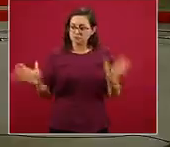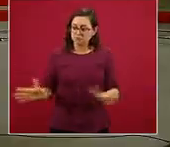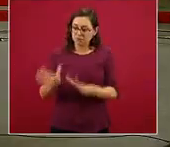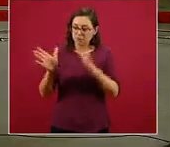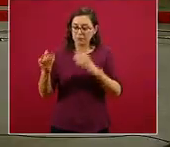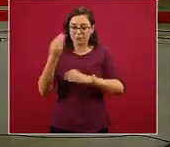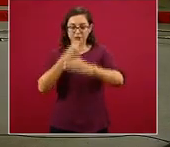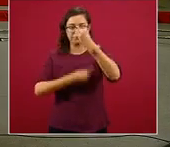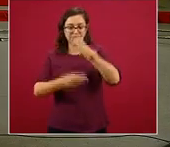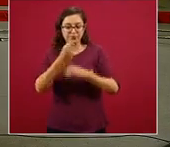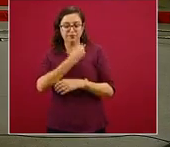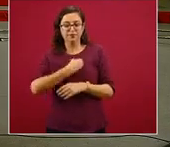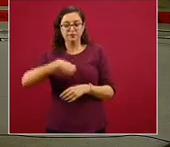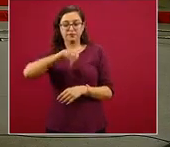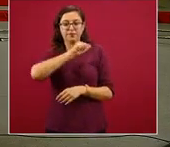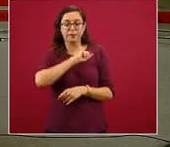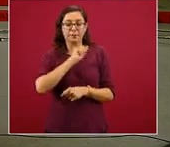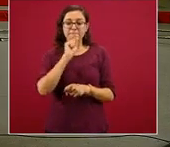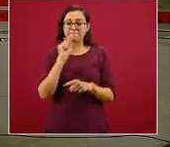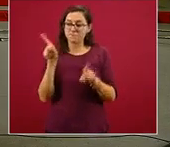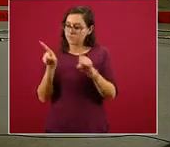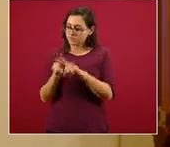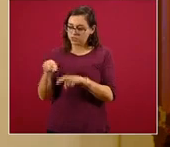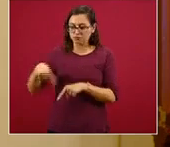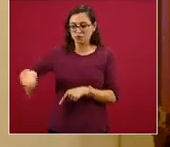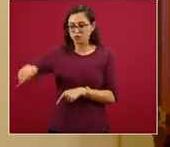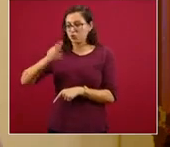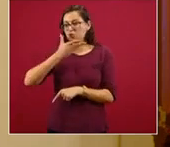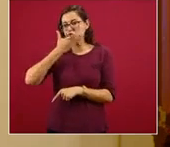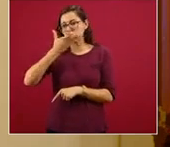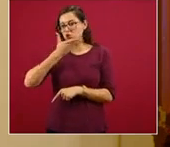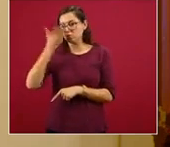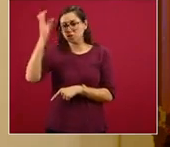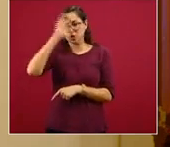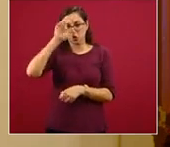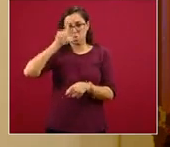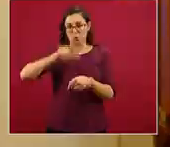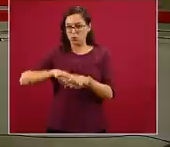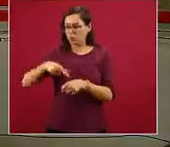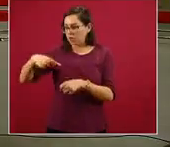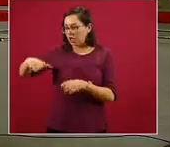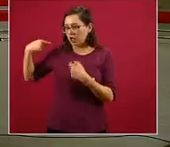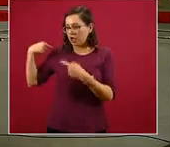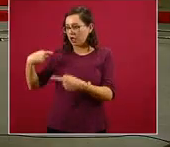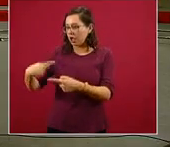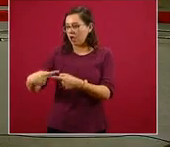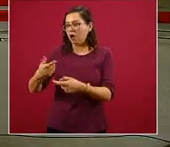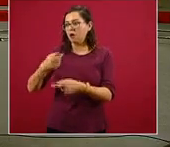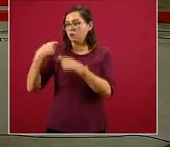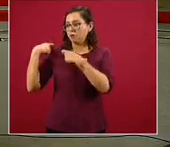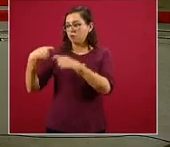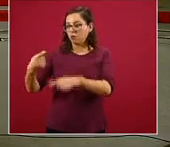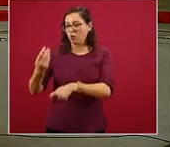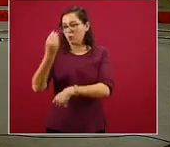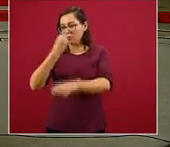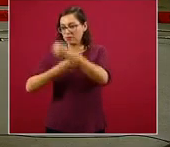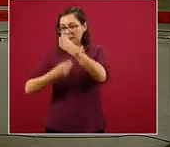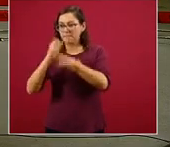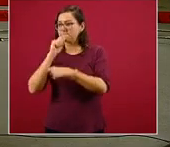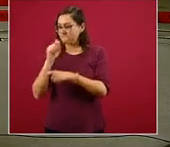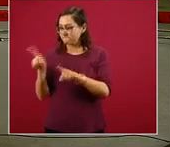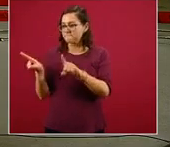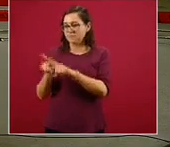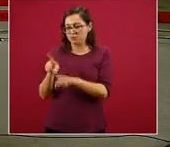saludables, incluyendo las derivadas de los sistemas alimentarios culturalmente apropiados. Muchas gracias y agradezco a